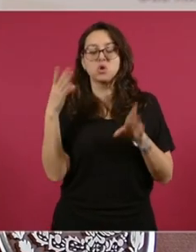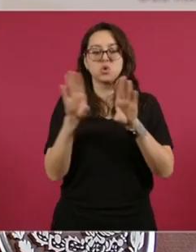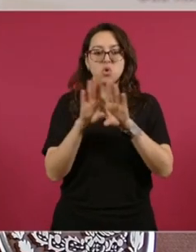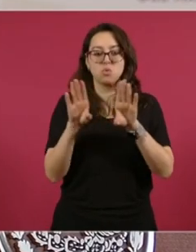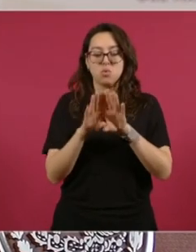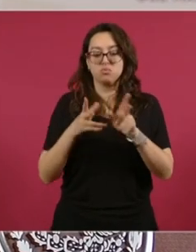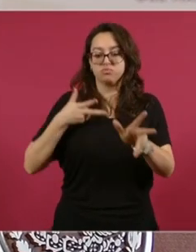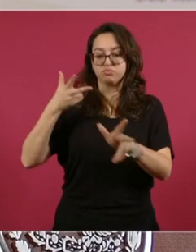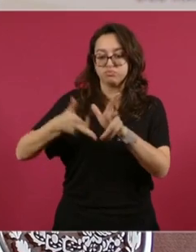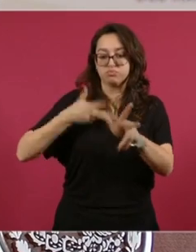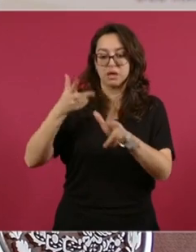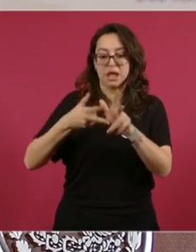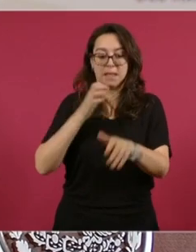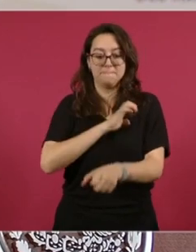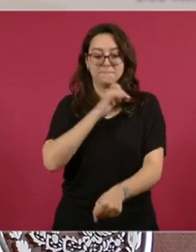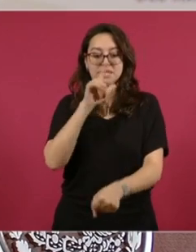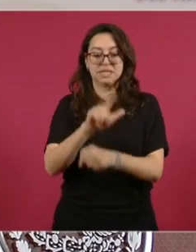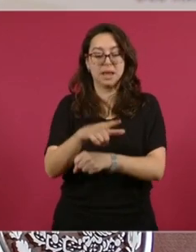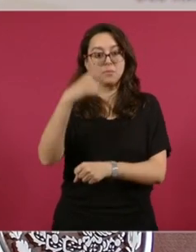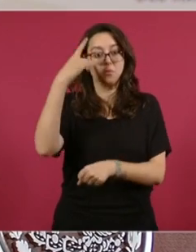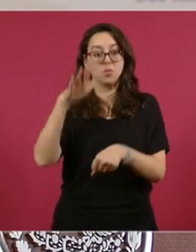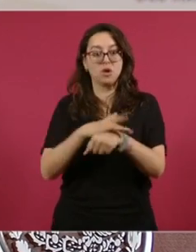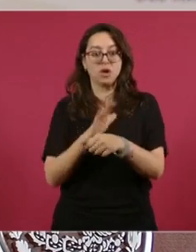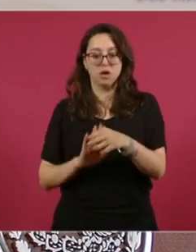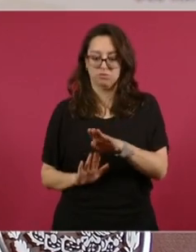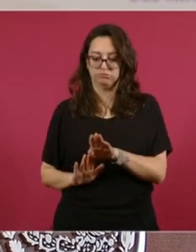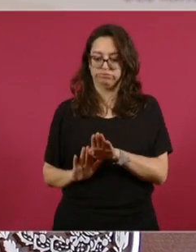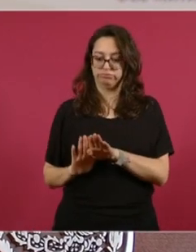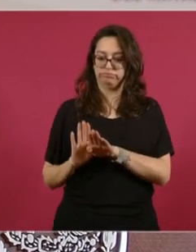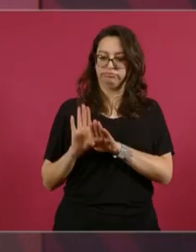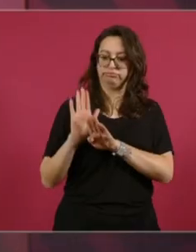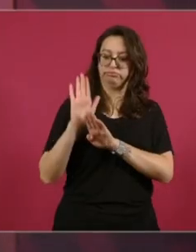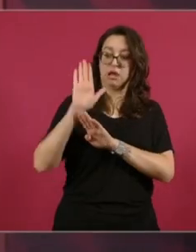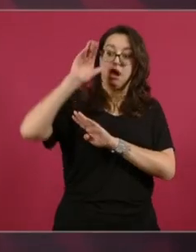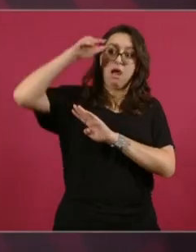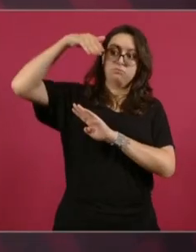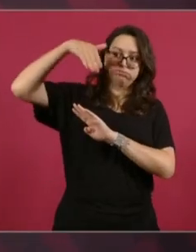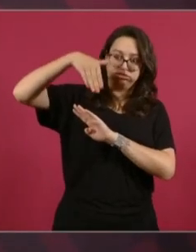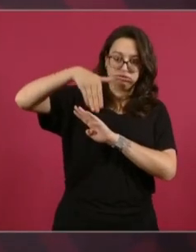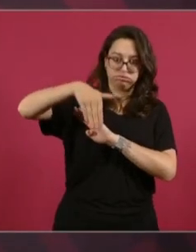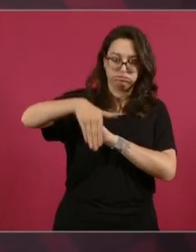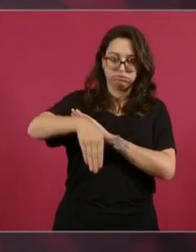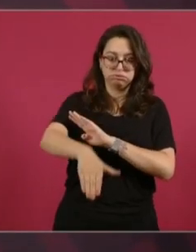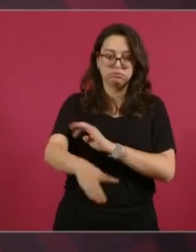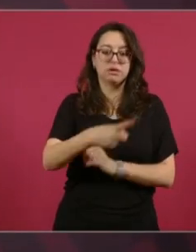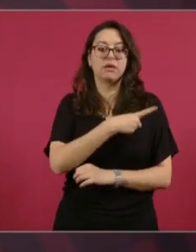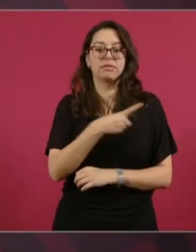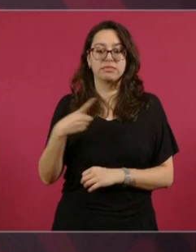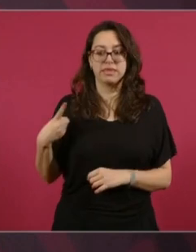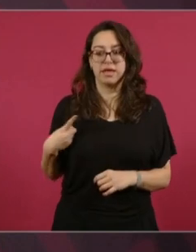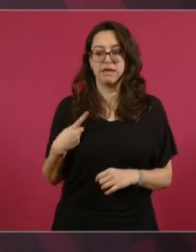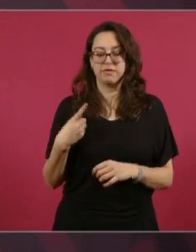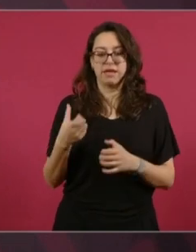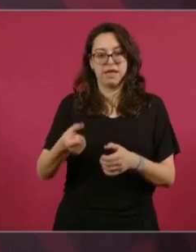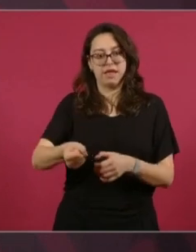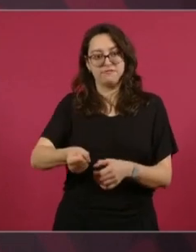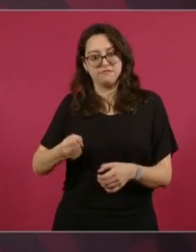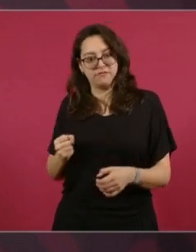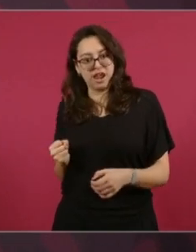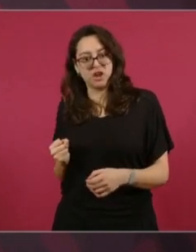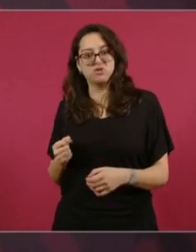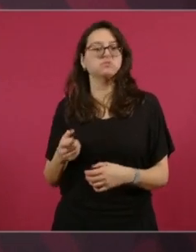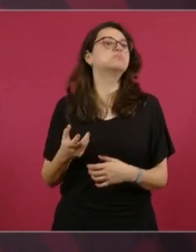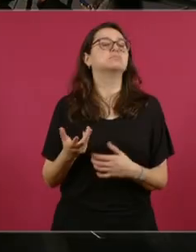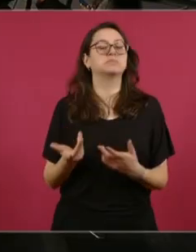especial, los trenes, pero vamos a hacer las pruebas. Entonces,